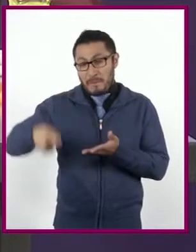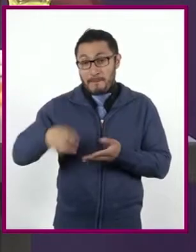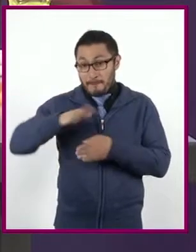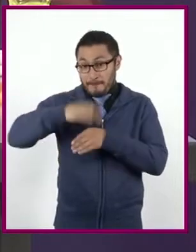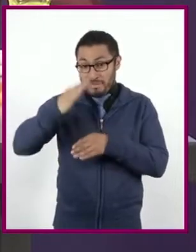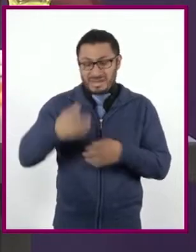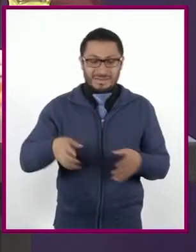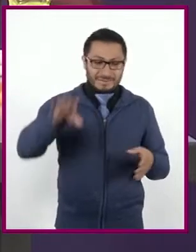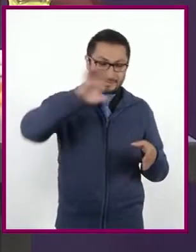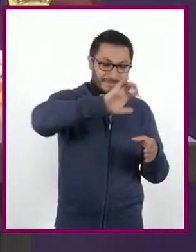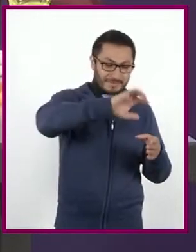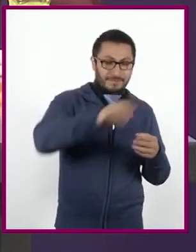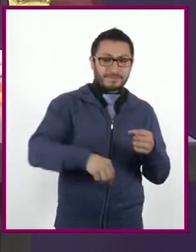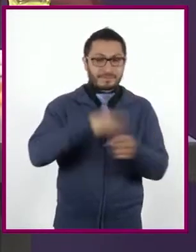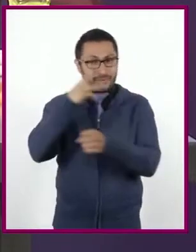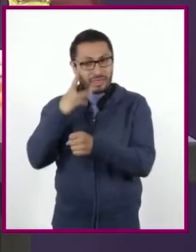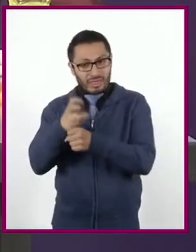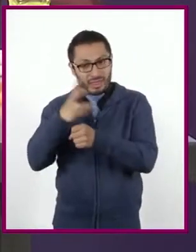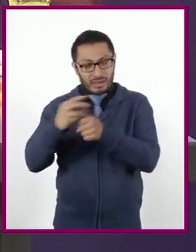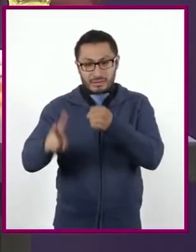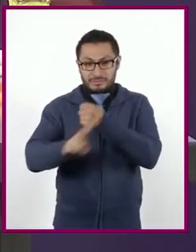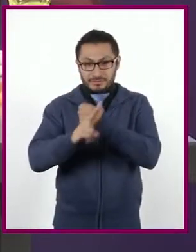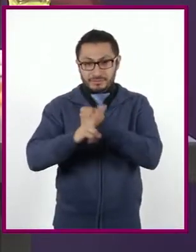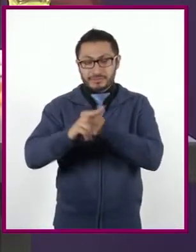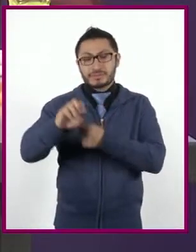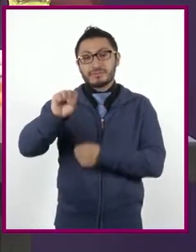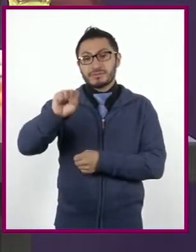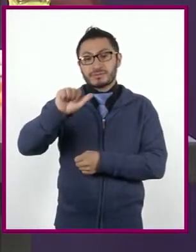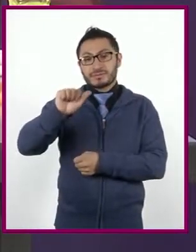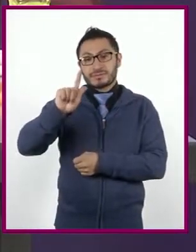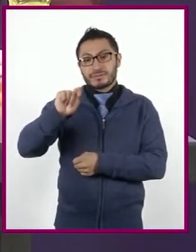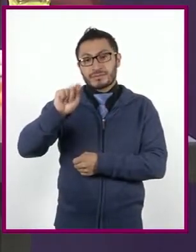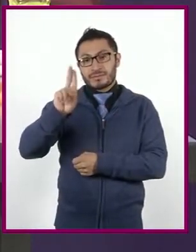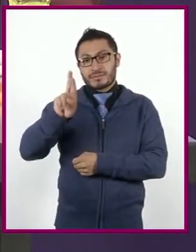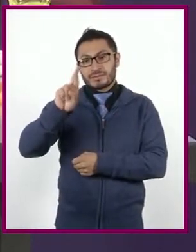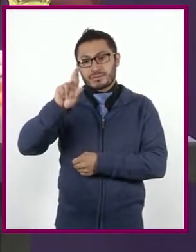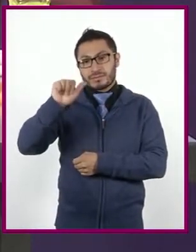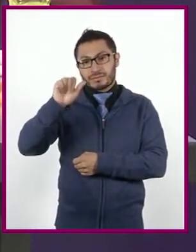La tercera será saturada.